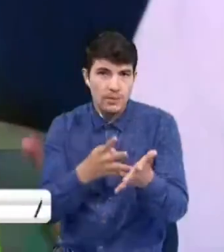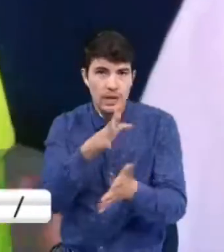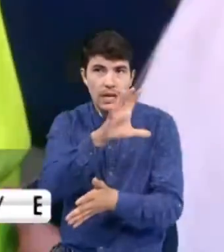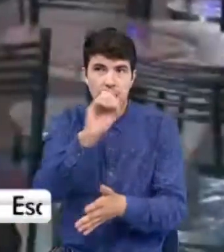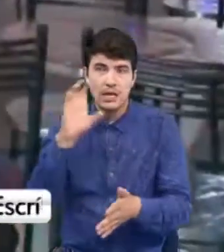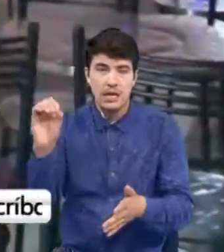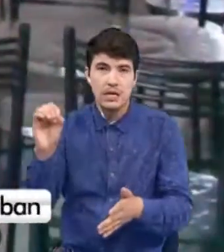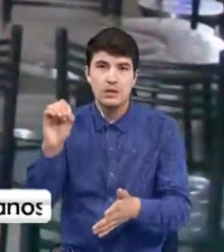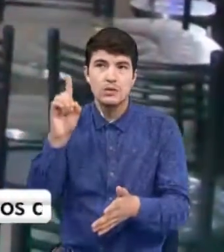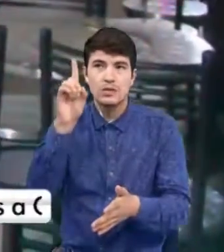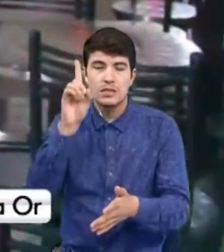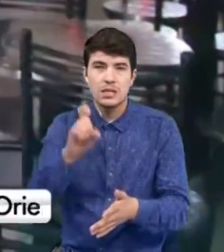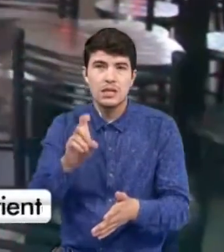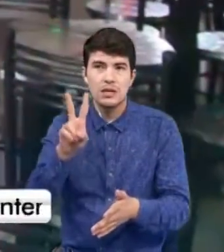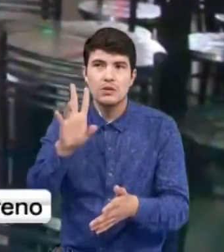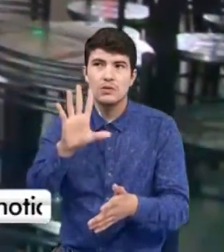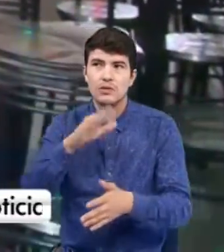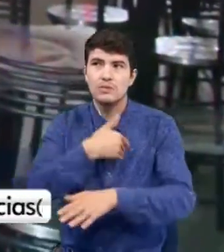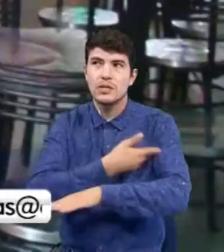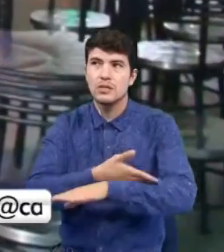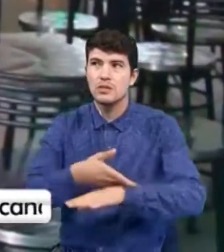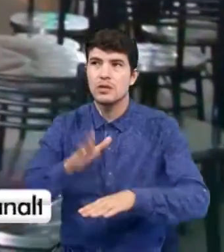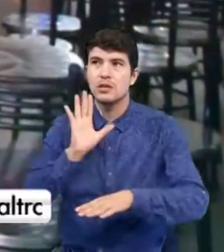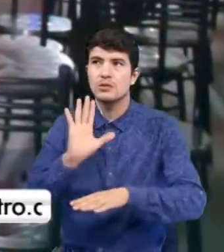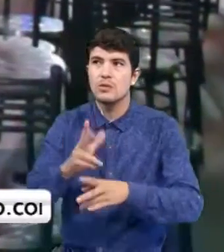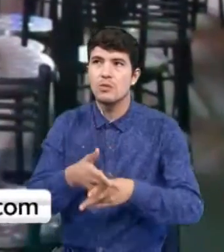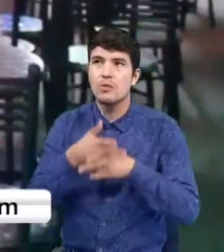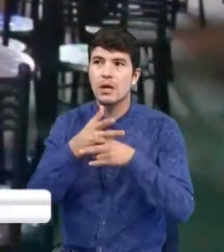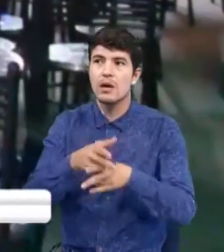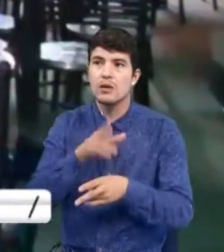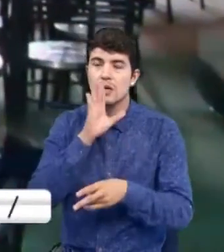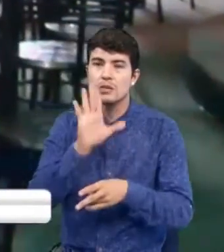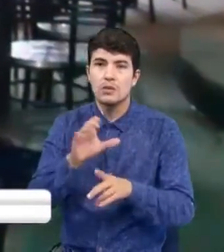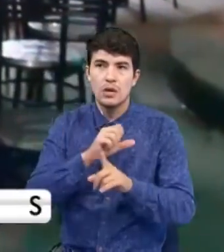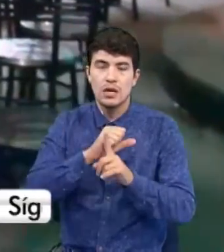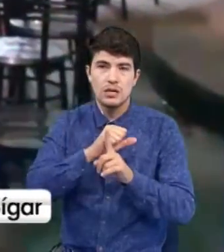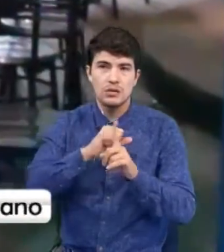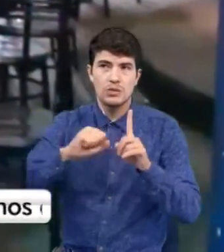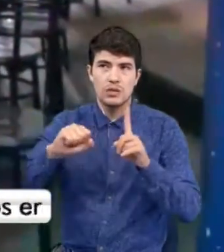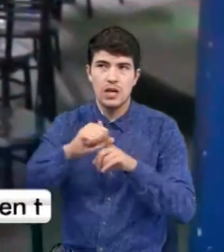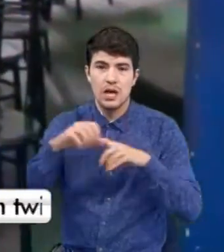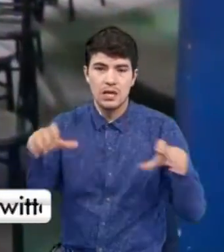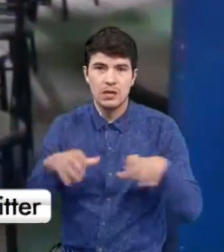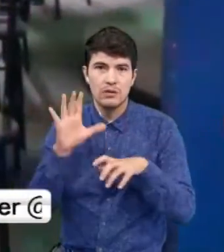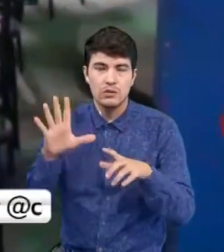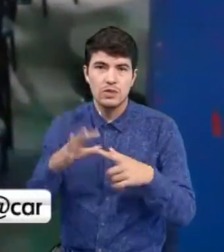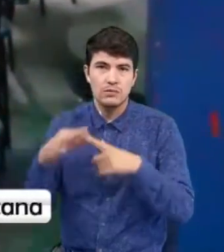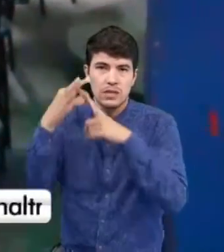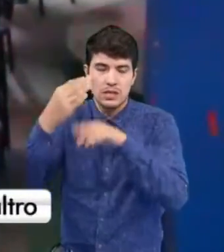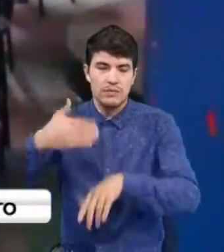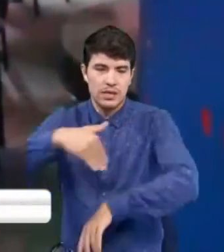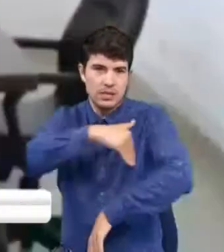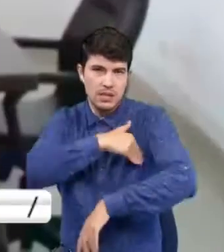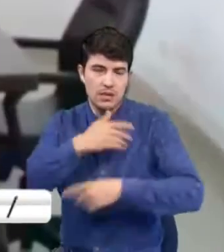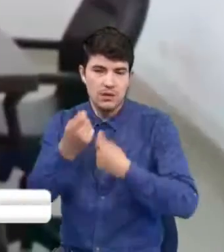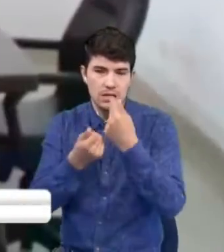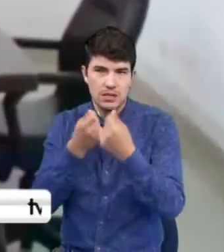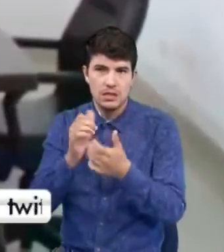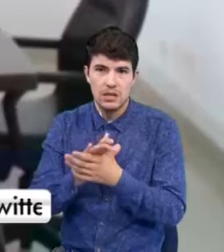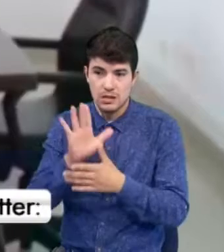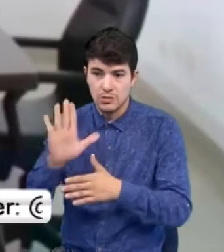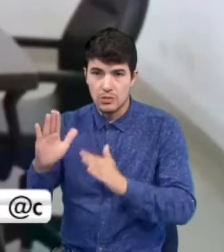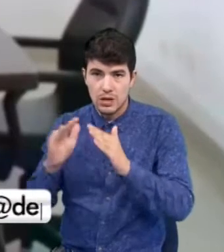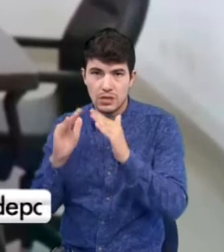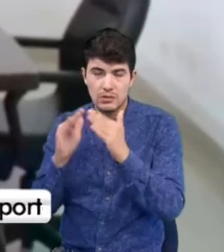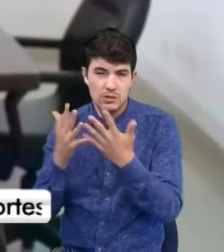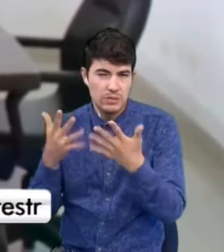4.562 millones de pesos y quedaron bajo custodia de la Sociedad de Activos Especiales del Ministerio de Hacienda. Estos inmuebles